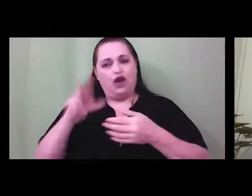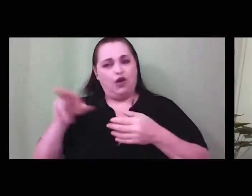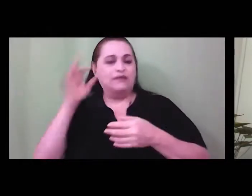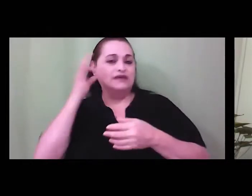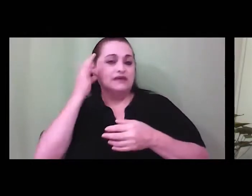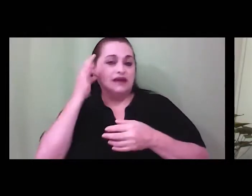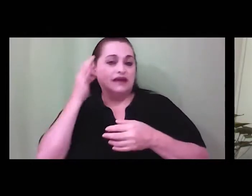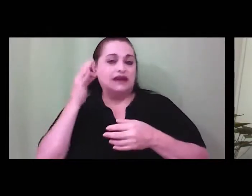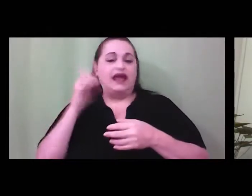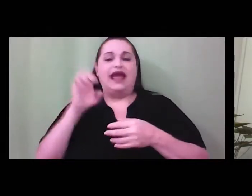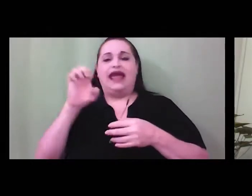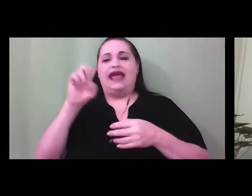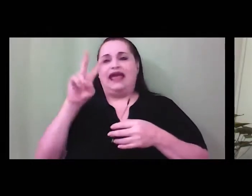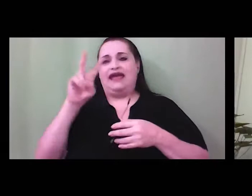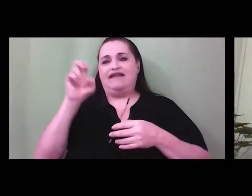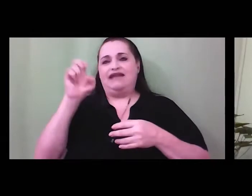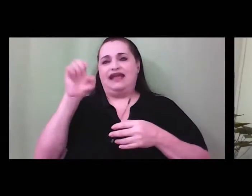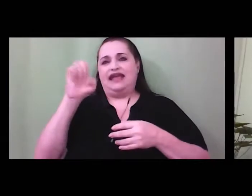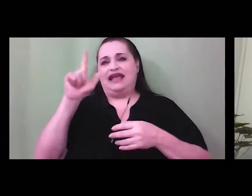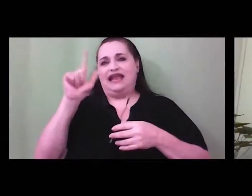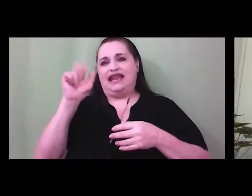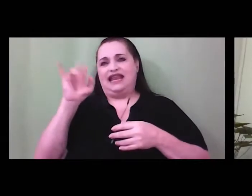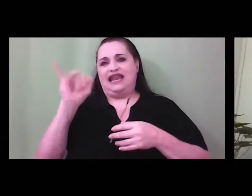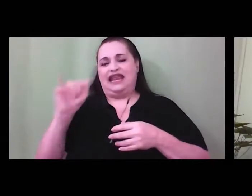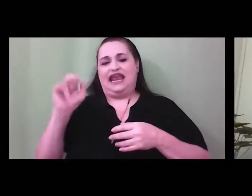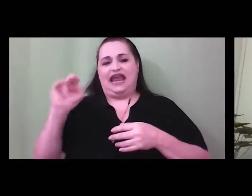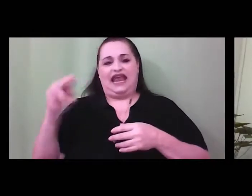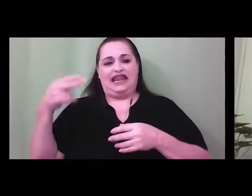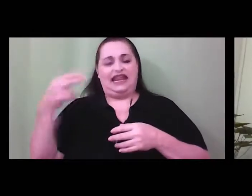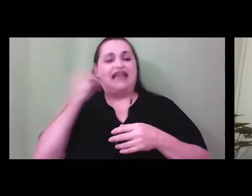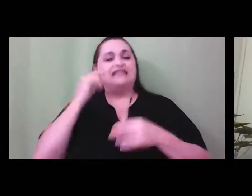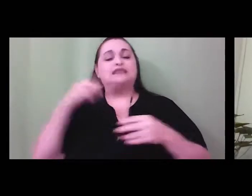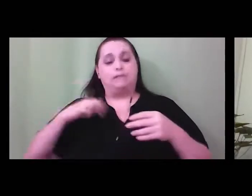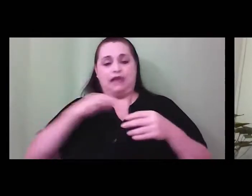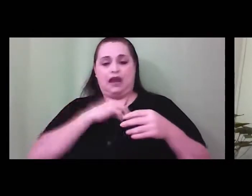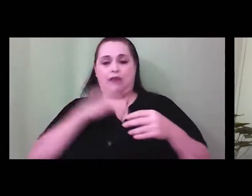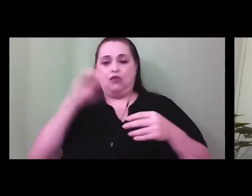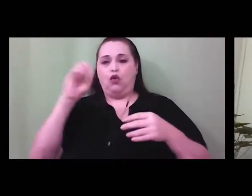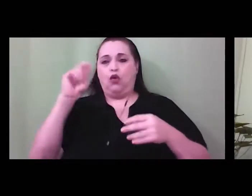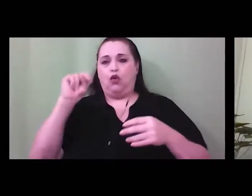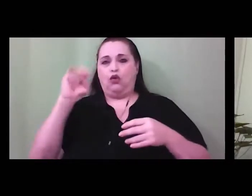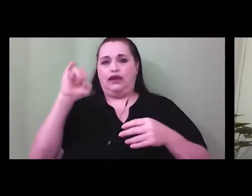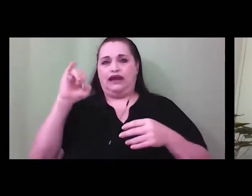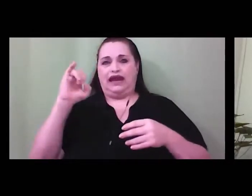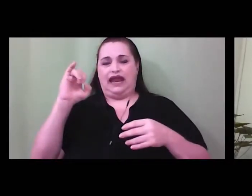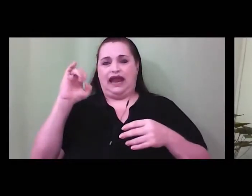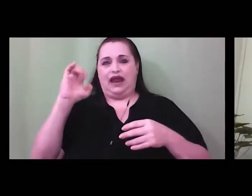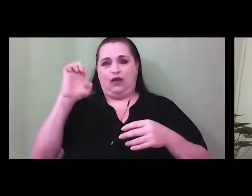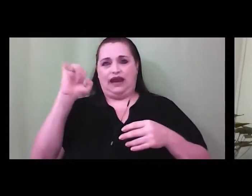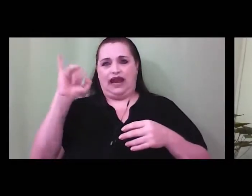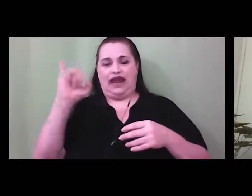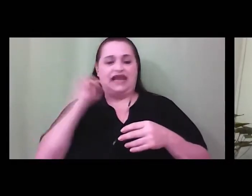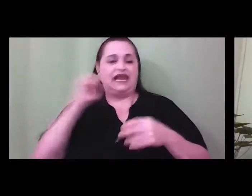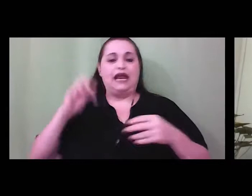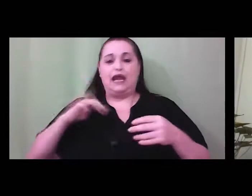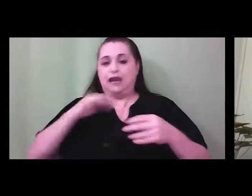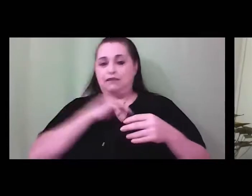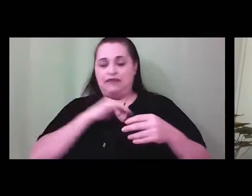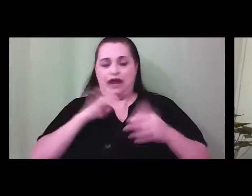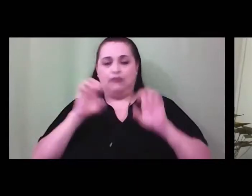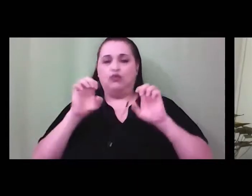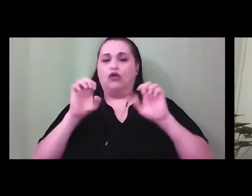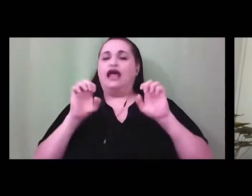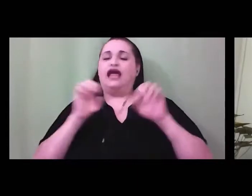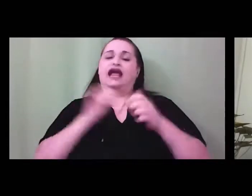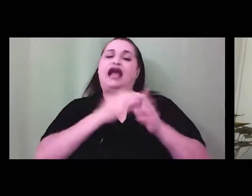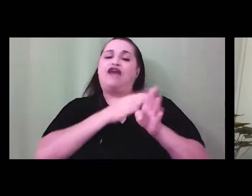compañera Evelyn Hernández, miembro también del ONEI y miembro del staff de la carrera de Educación